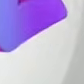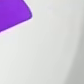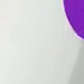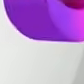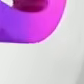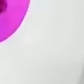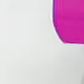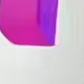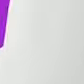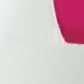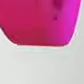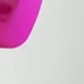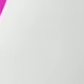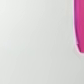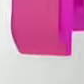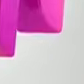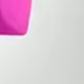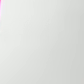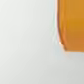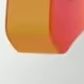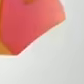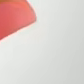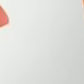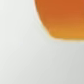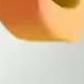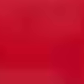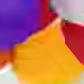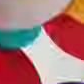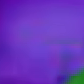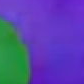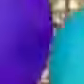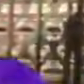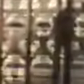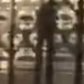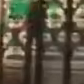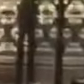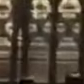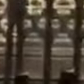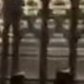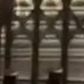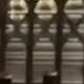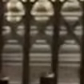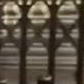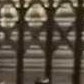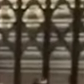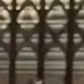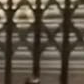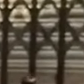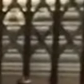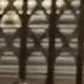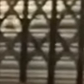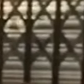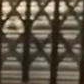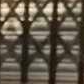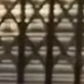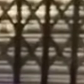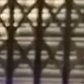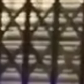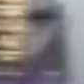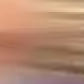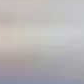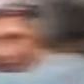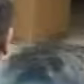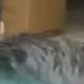festejando festejando el 12 aniversario de nuestro querido bloque de